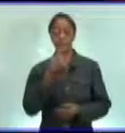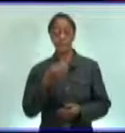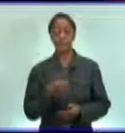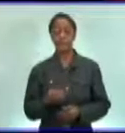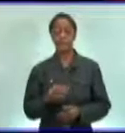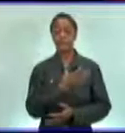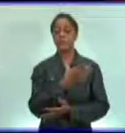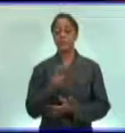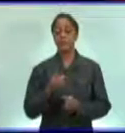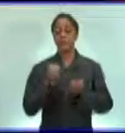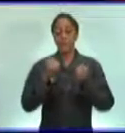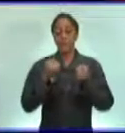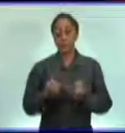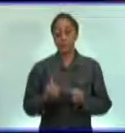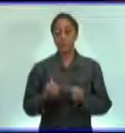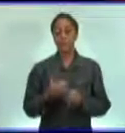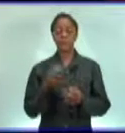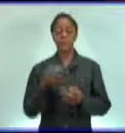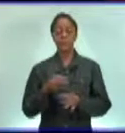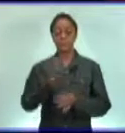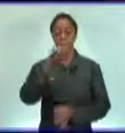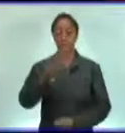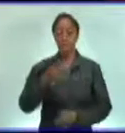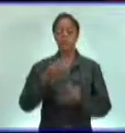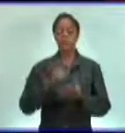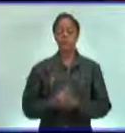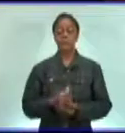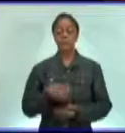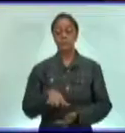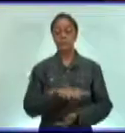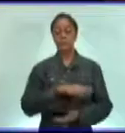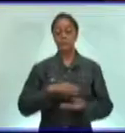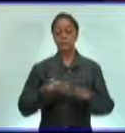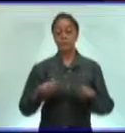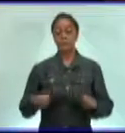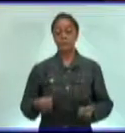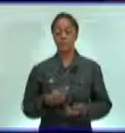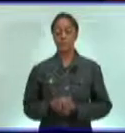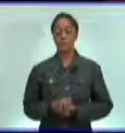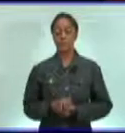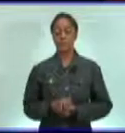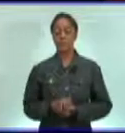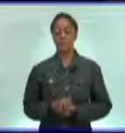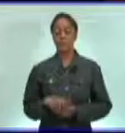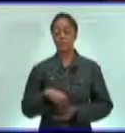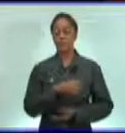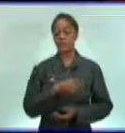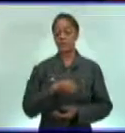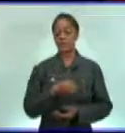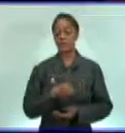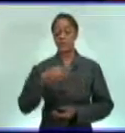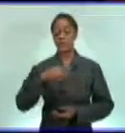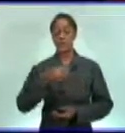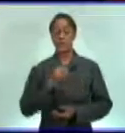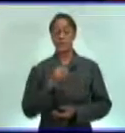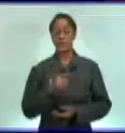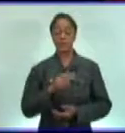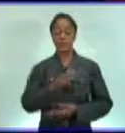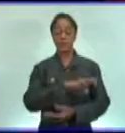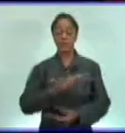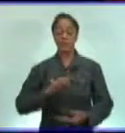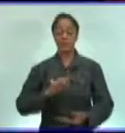planta la rigidez y sostenerse erecta sobre la tierra. La célula eucariota animal